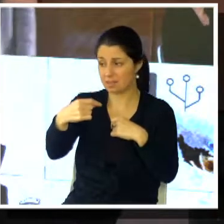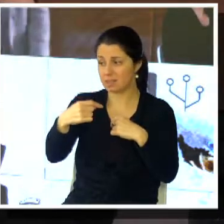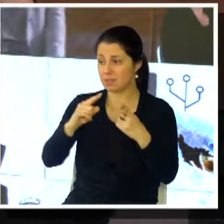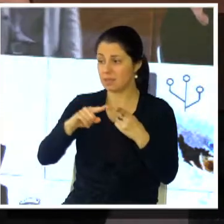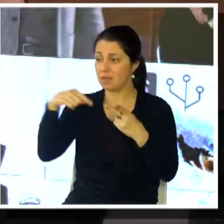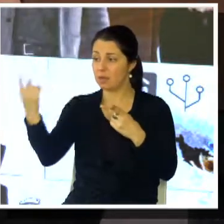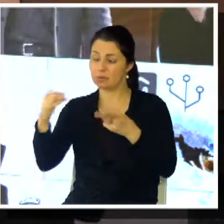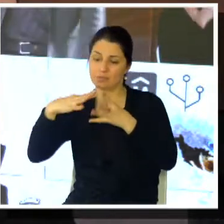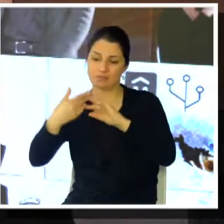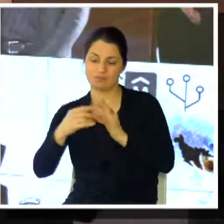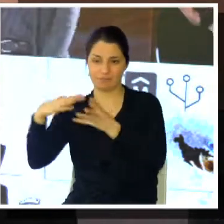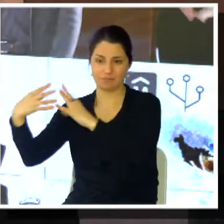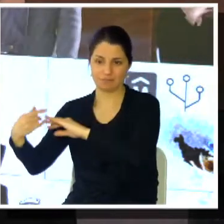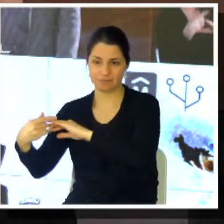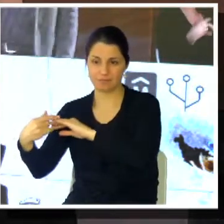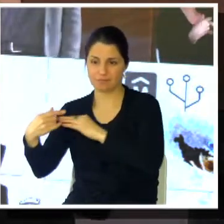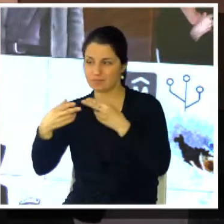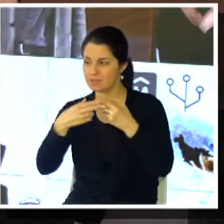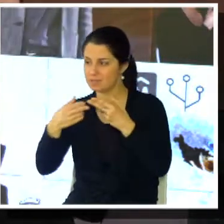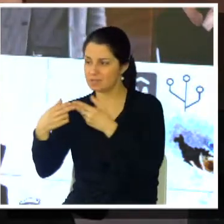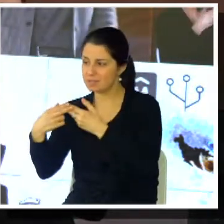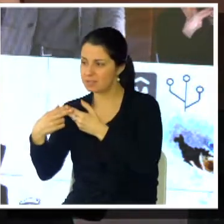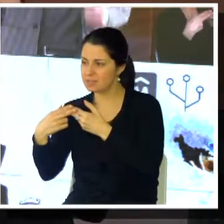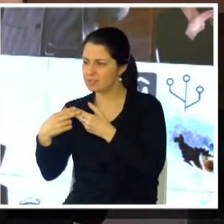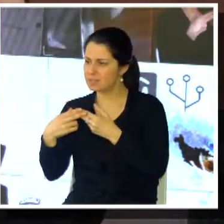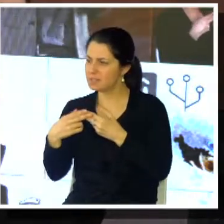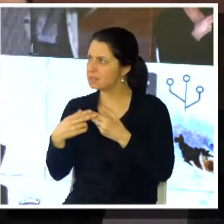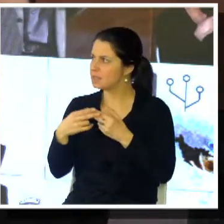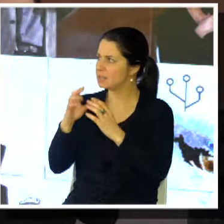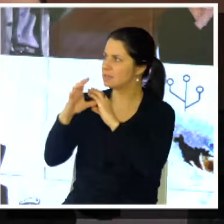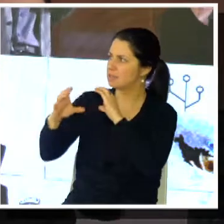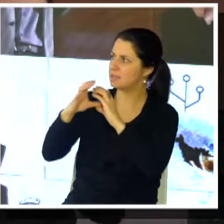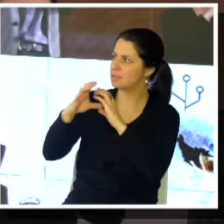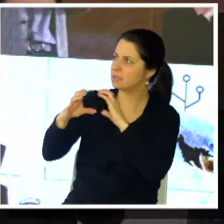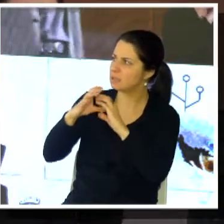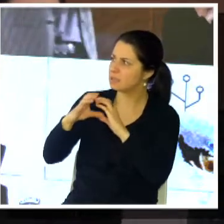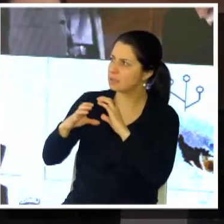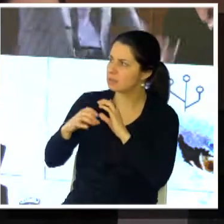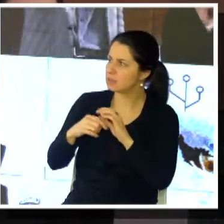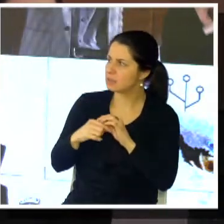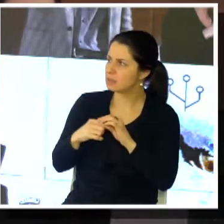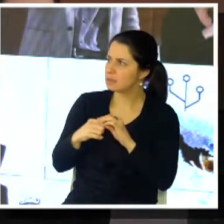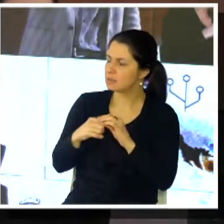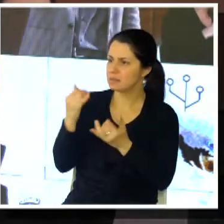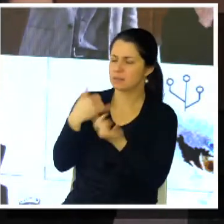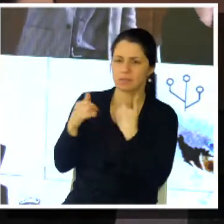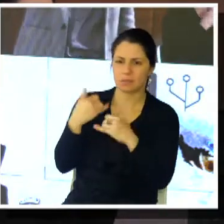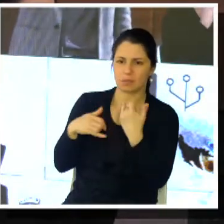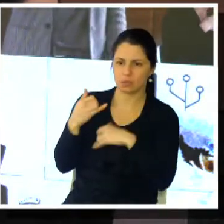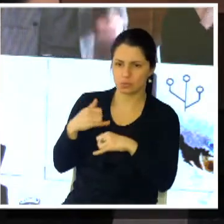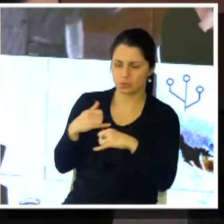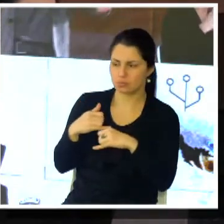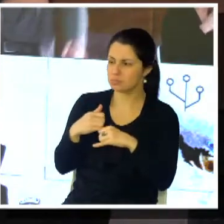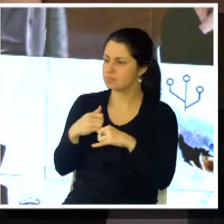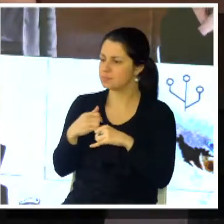Hay otro tipo de redes, son las redes mesh, esas que se comunican puntos finales con puntos finales para transmitir datos hacia un